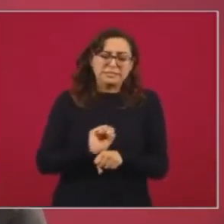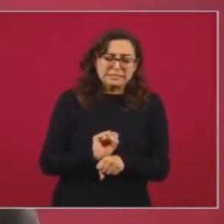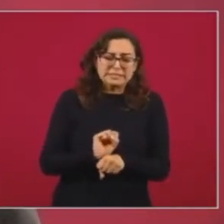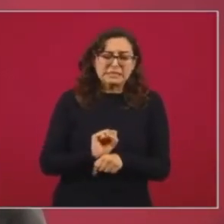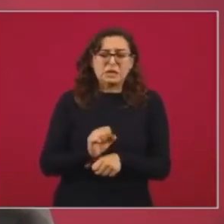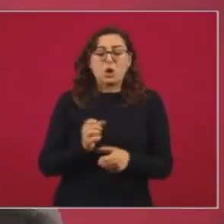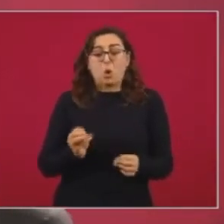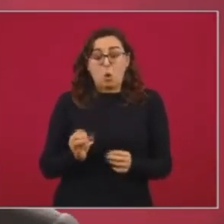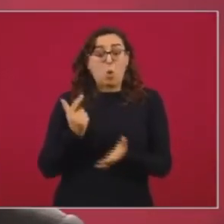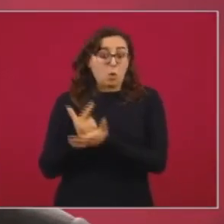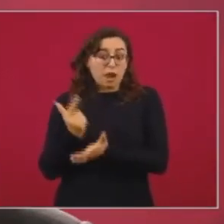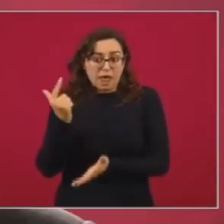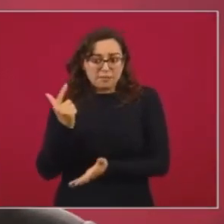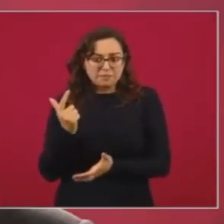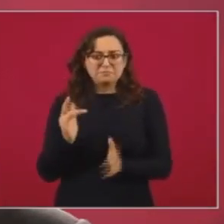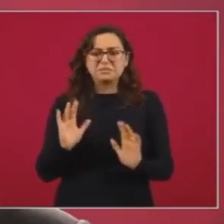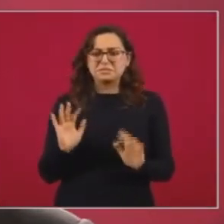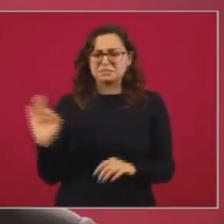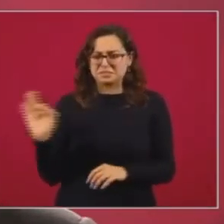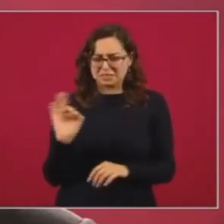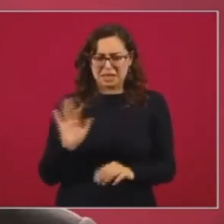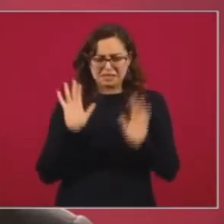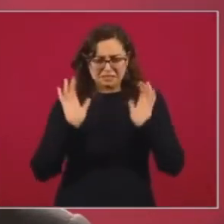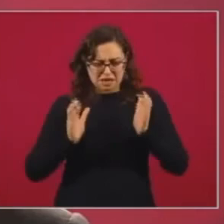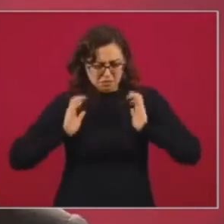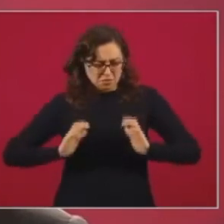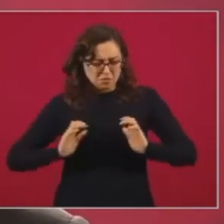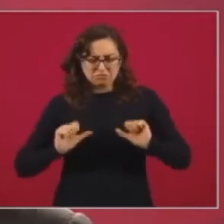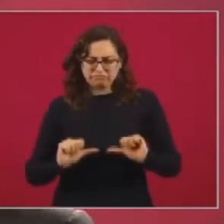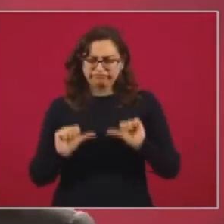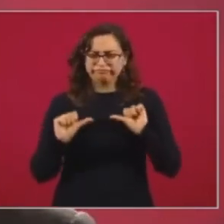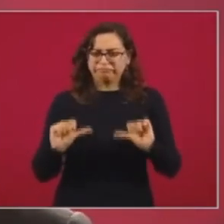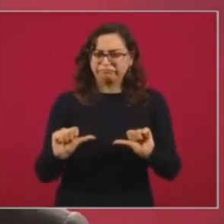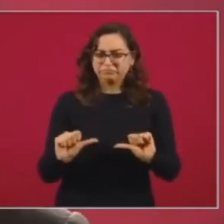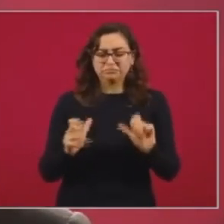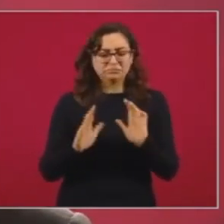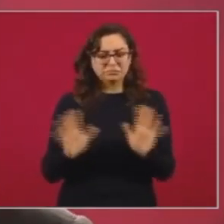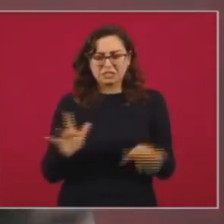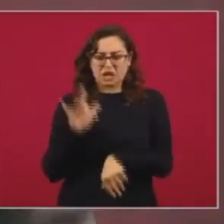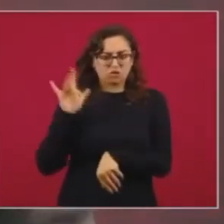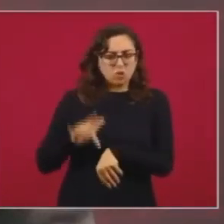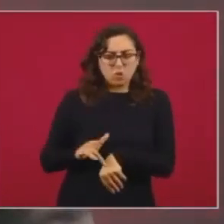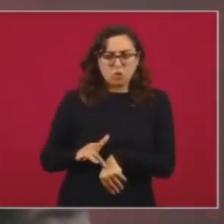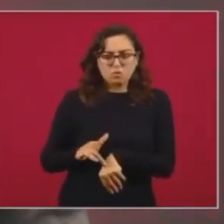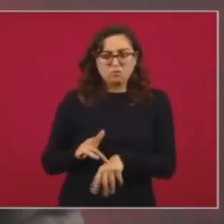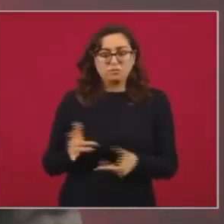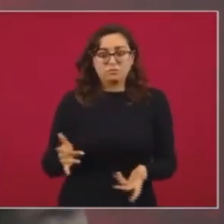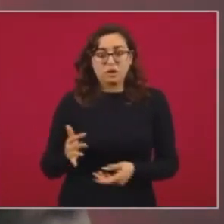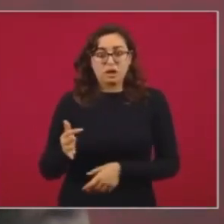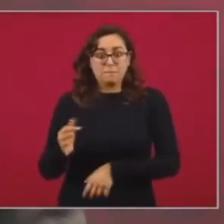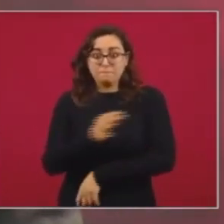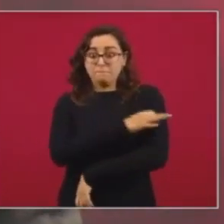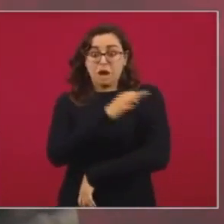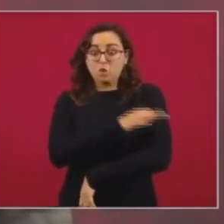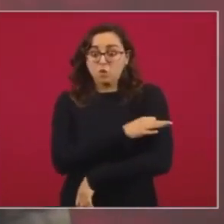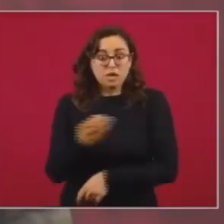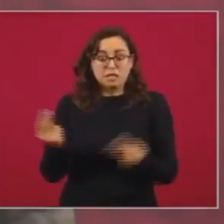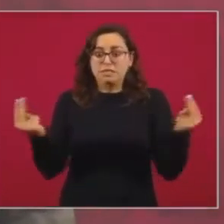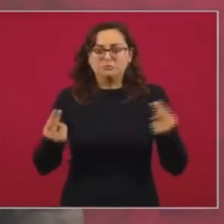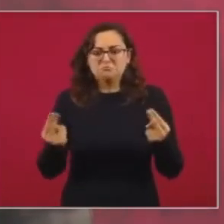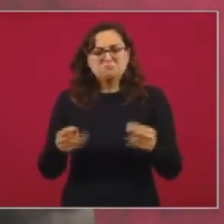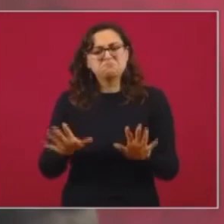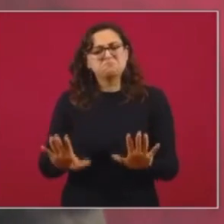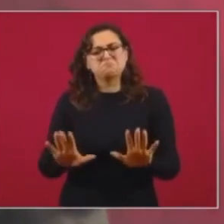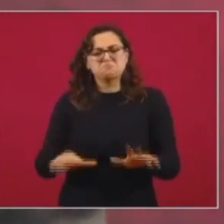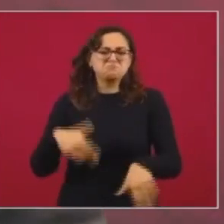incluso sintomática grave, posiblemente ya quedó protegida o protegido. Y quizá tiene menor urgencia de ser protegido con una